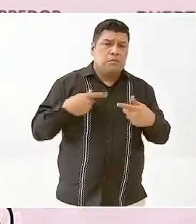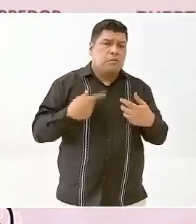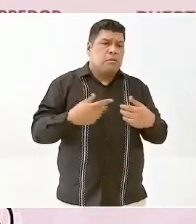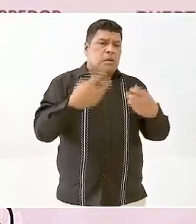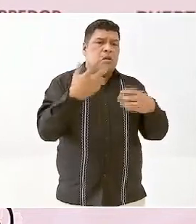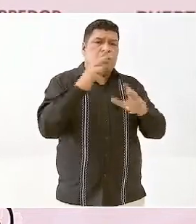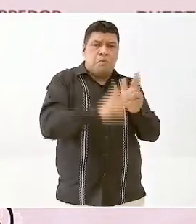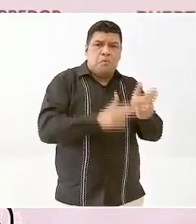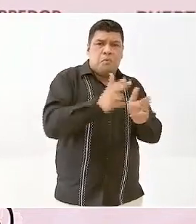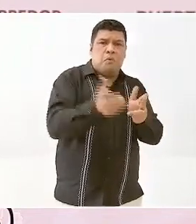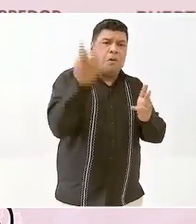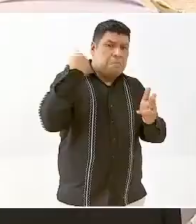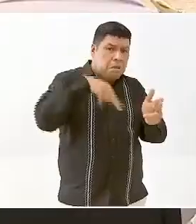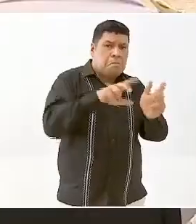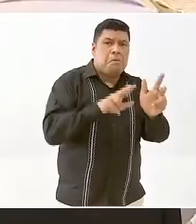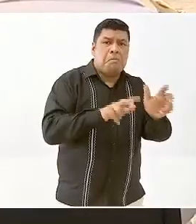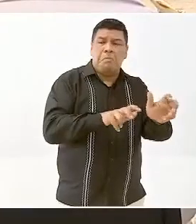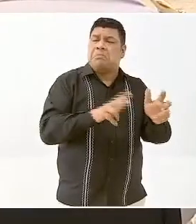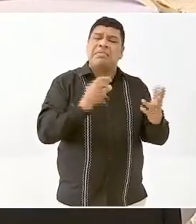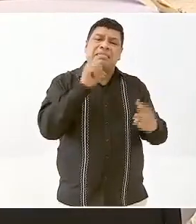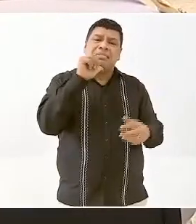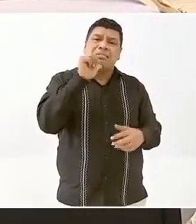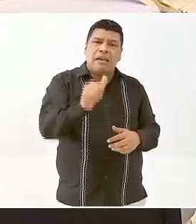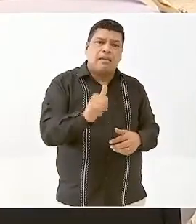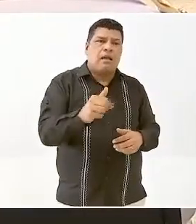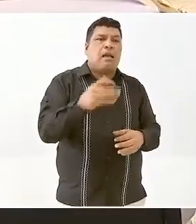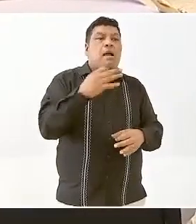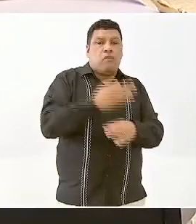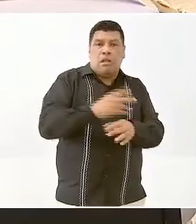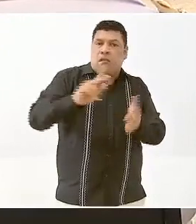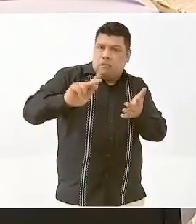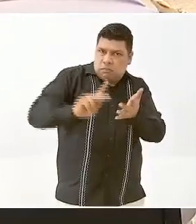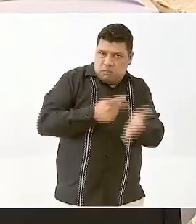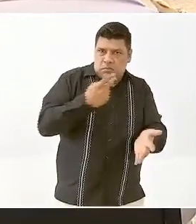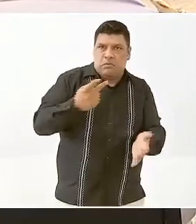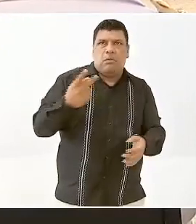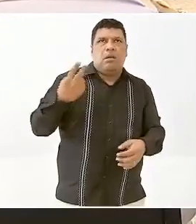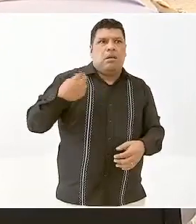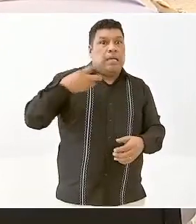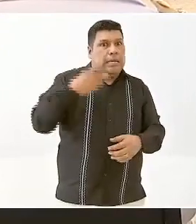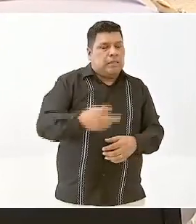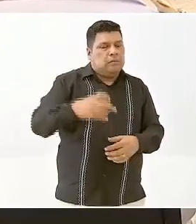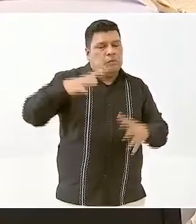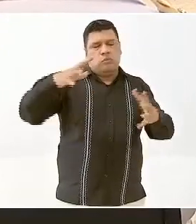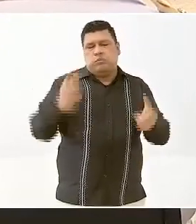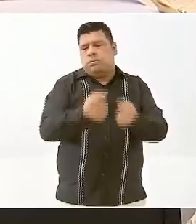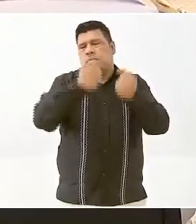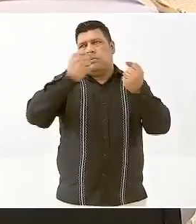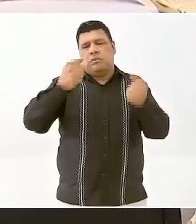de pasajeros. Entonces, si ya nos salvamos de milagro